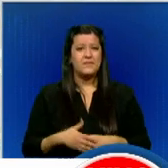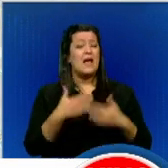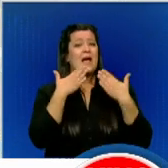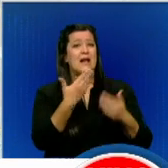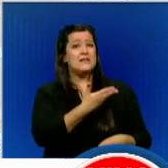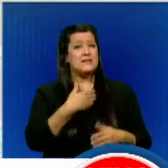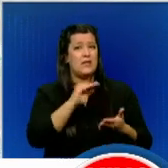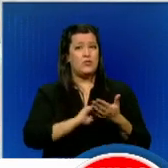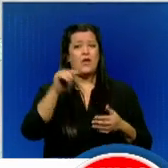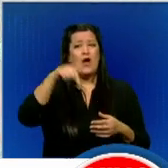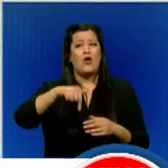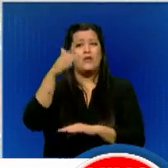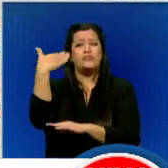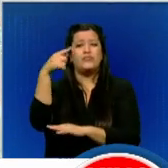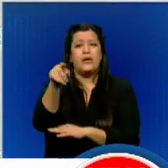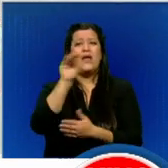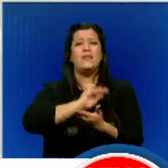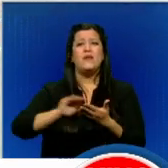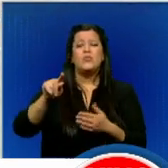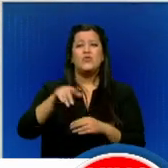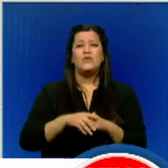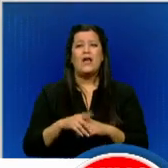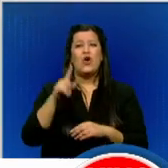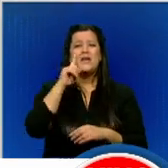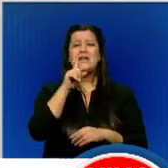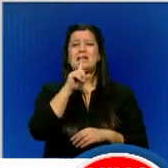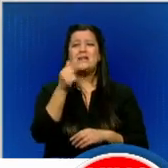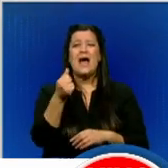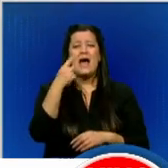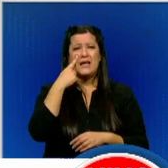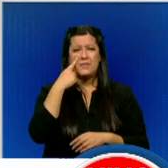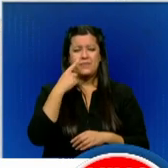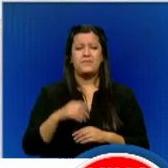casaretto en el uso de la palabra el diputado jackman